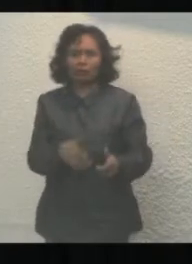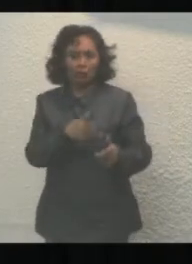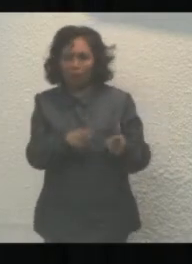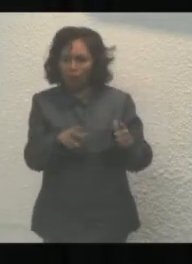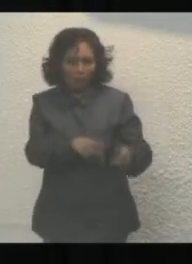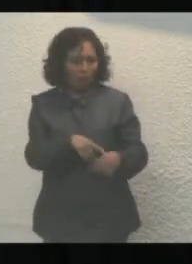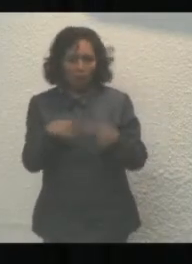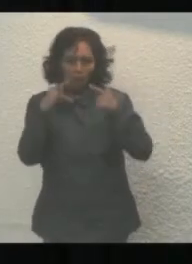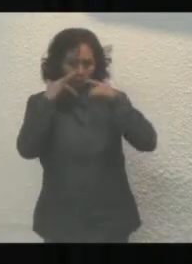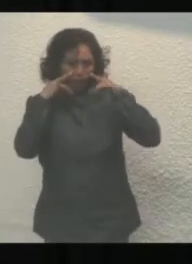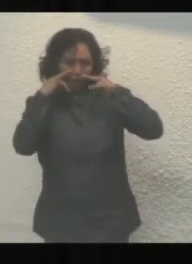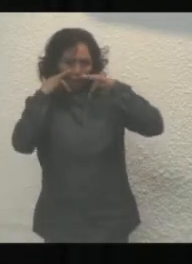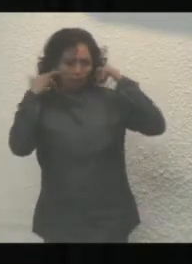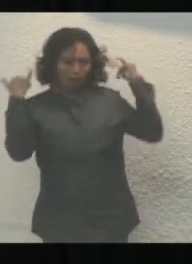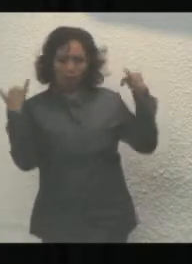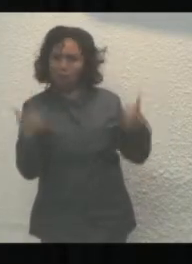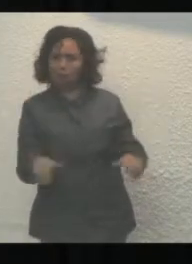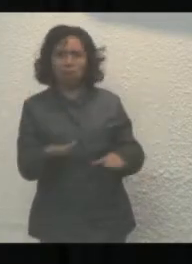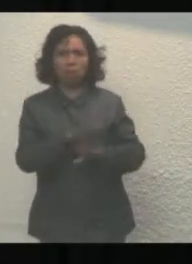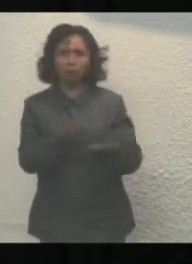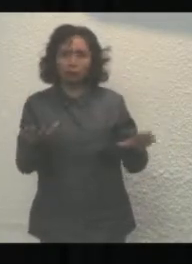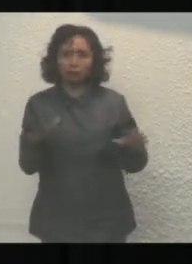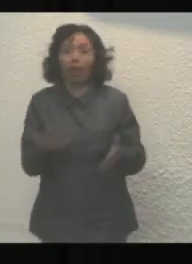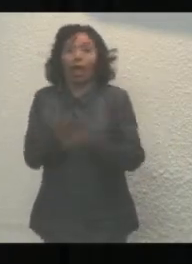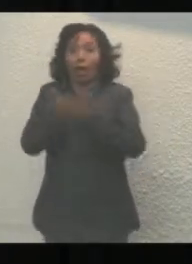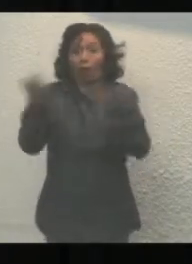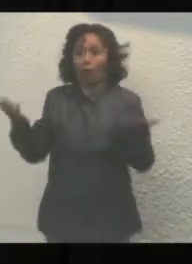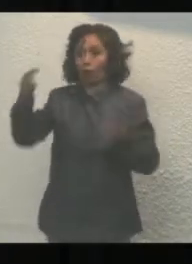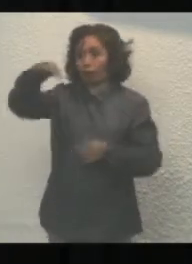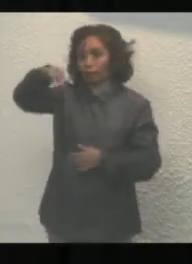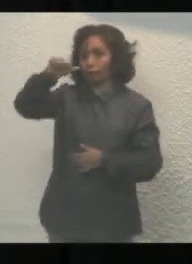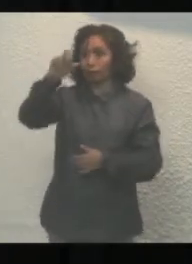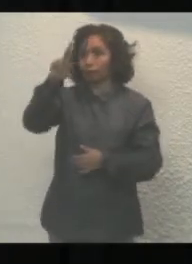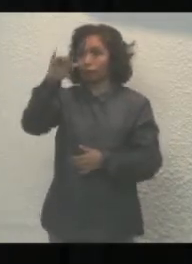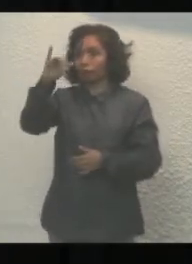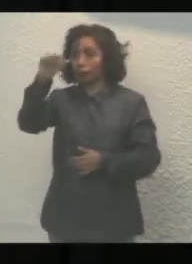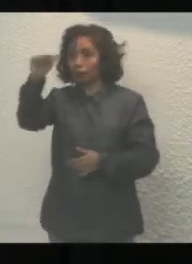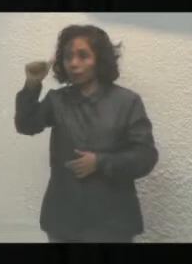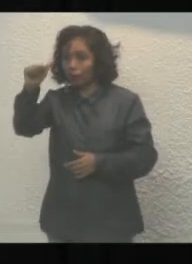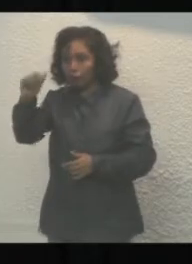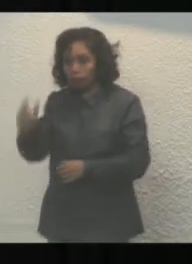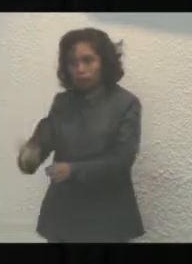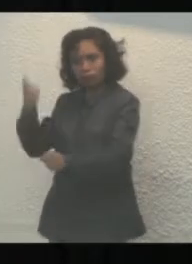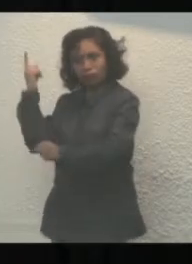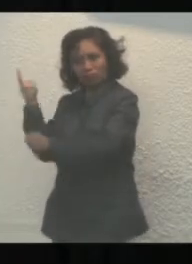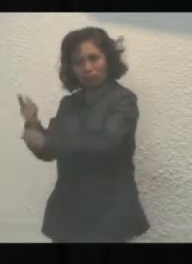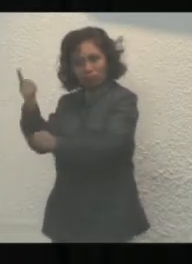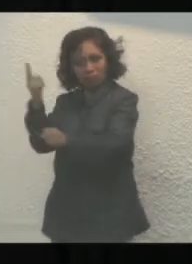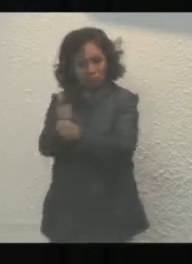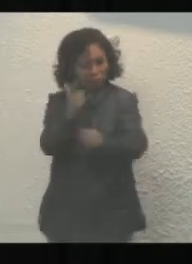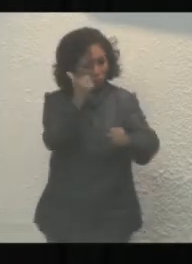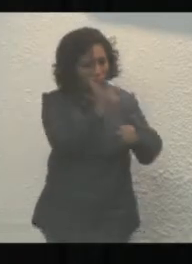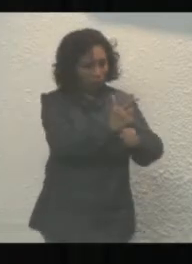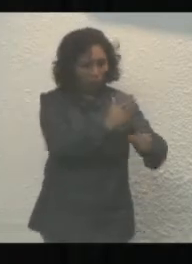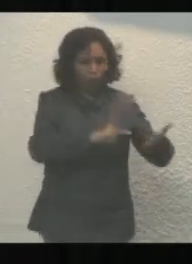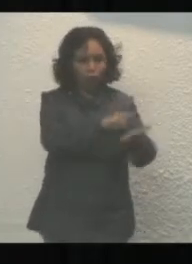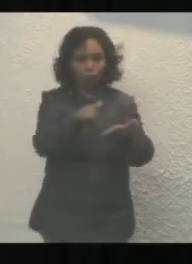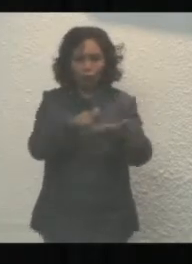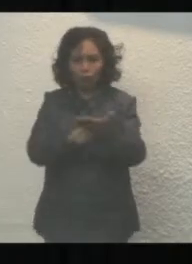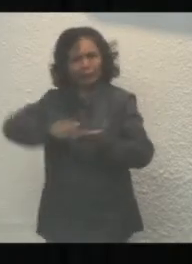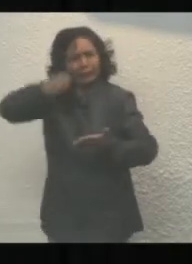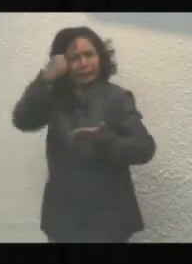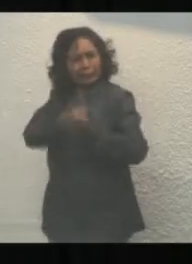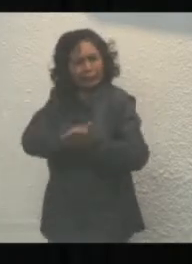años. Ahora María Wicap está visible en todos lugares, en nuestras